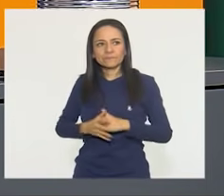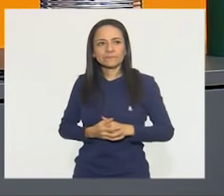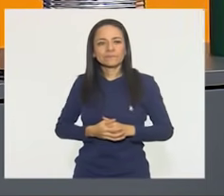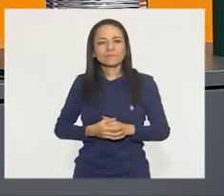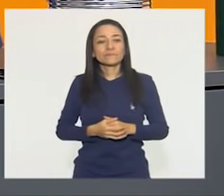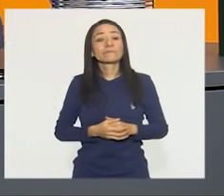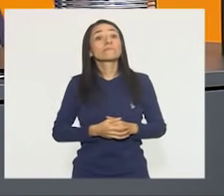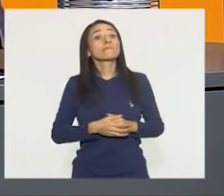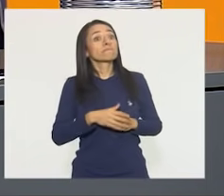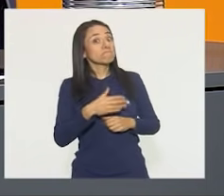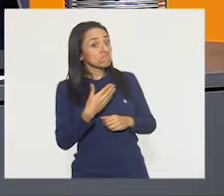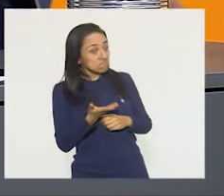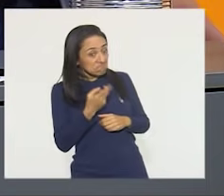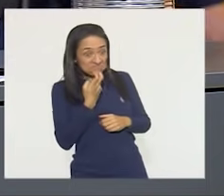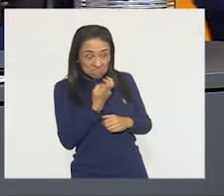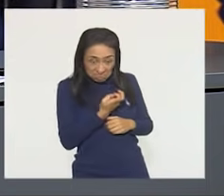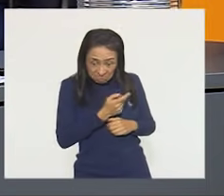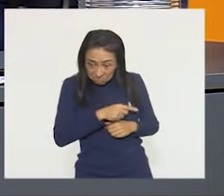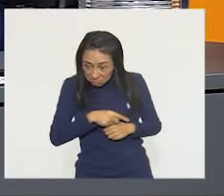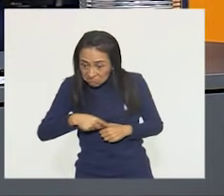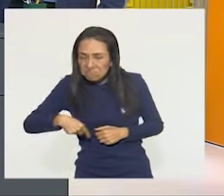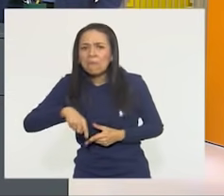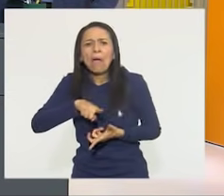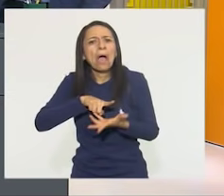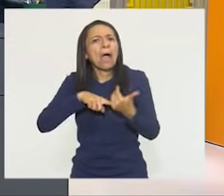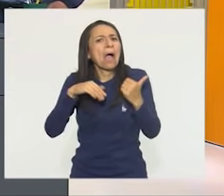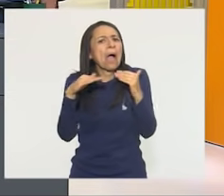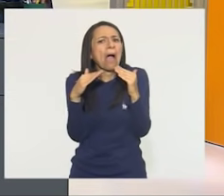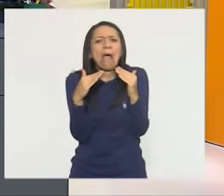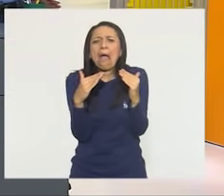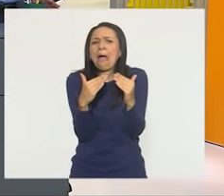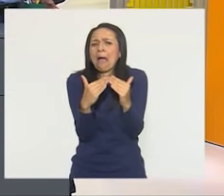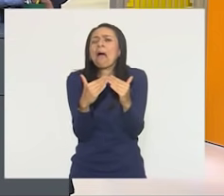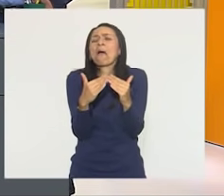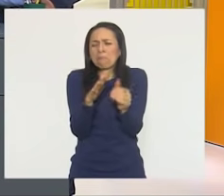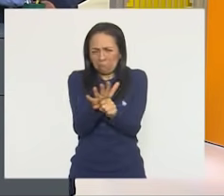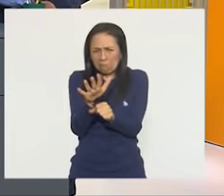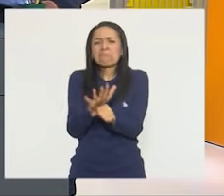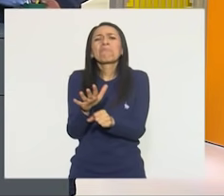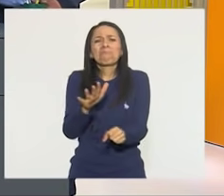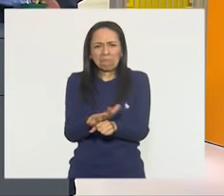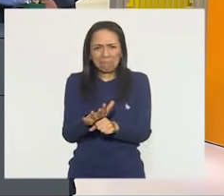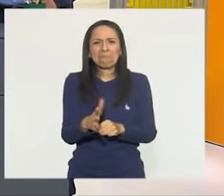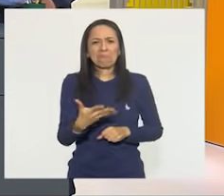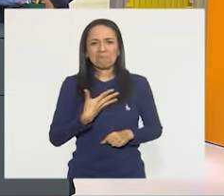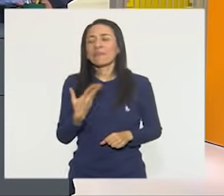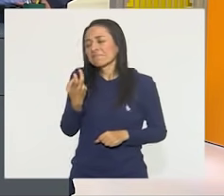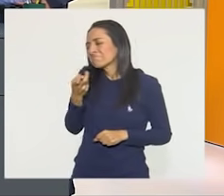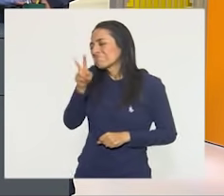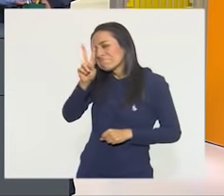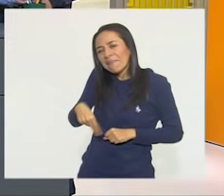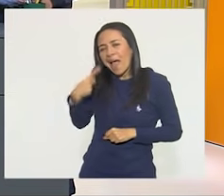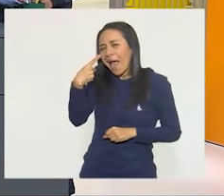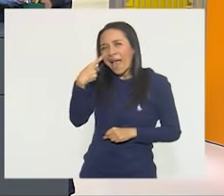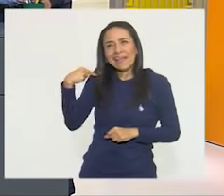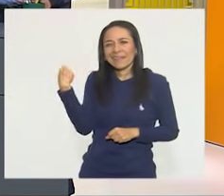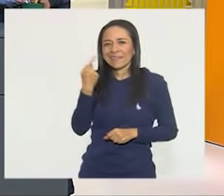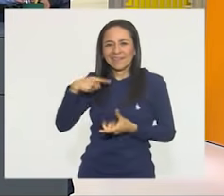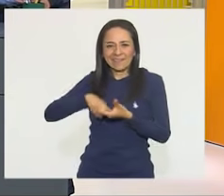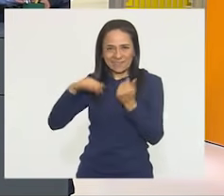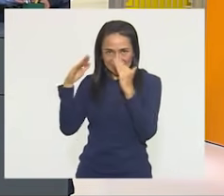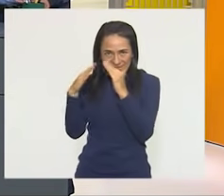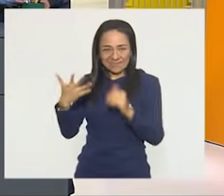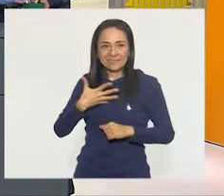Puedo decir que todo esto lo podemos encontrar en casa en un día de lo más normal, ¿cierto? De lo más normal. ¿Qué te parece si jugamos a hacer sonidos y